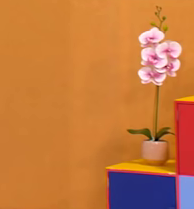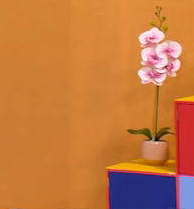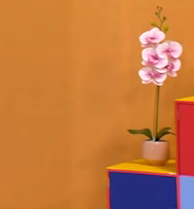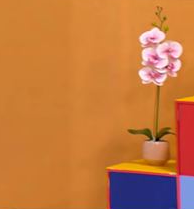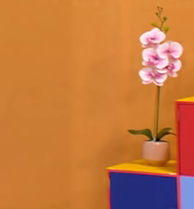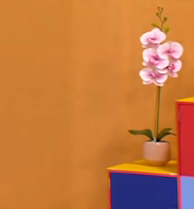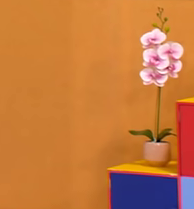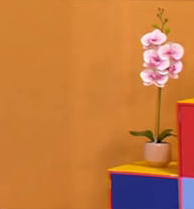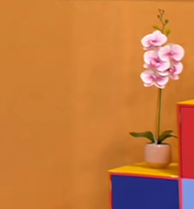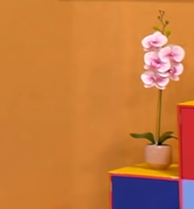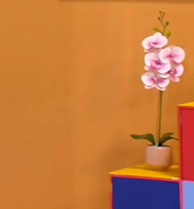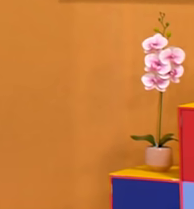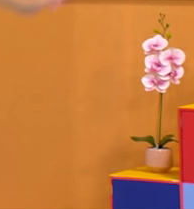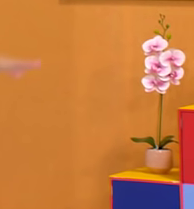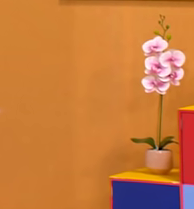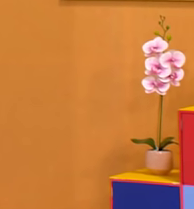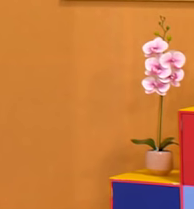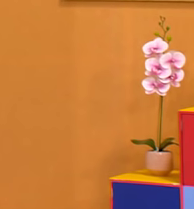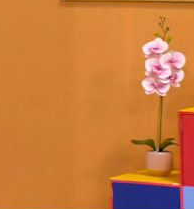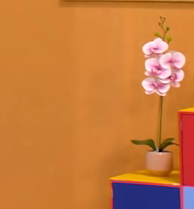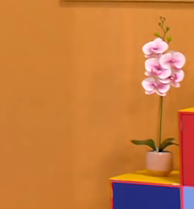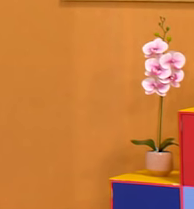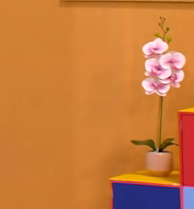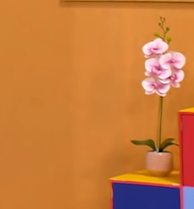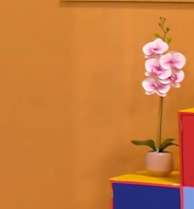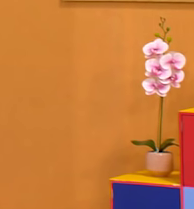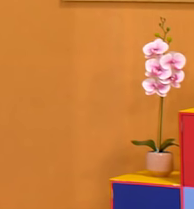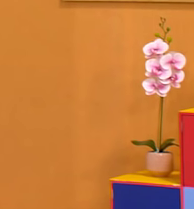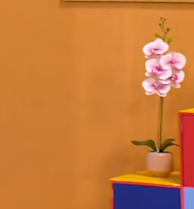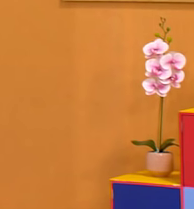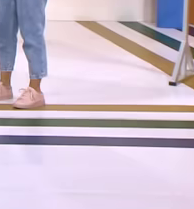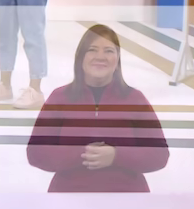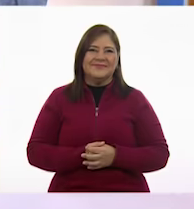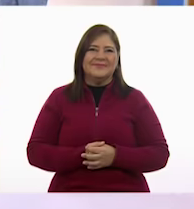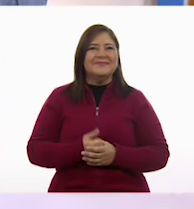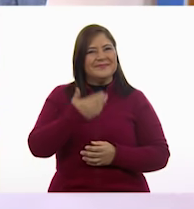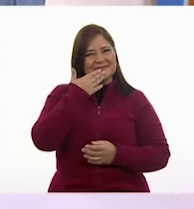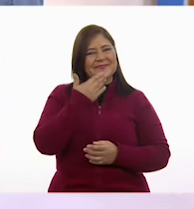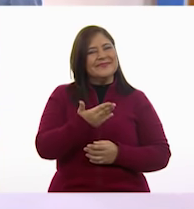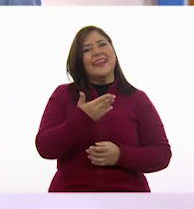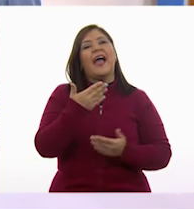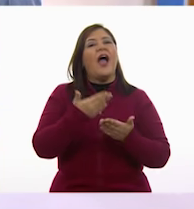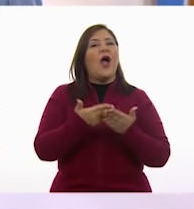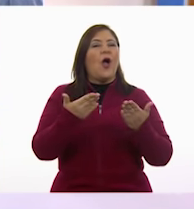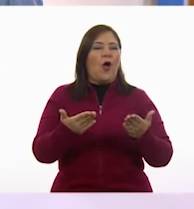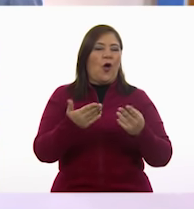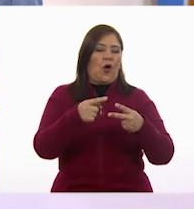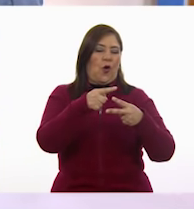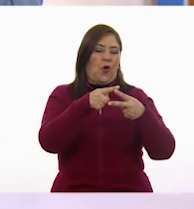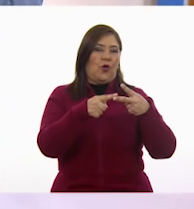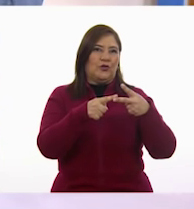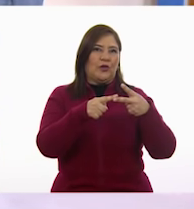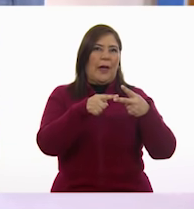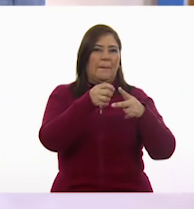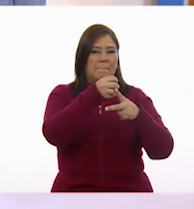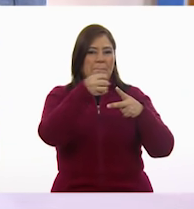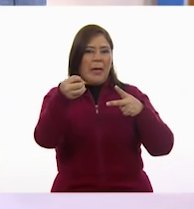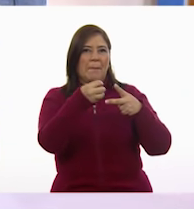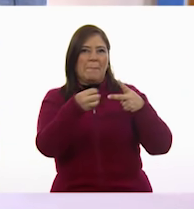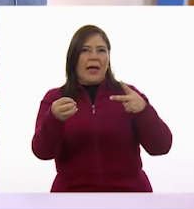tuki, epo, etuki, tuki, Muy bien. Ahora vamos a unir las dos secuencias. Ok.